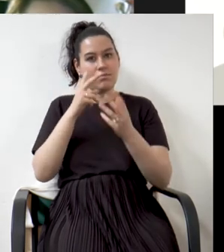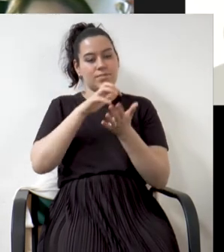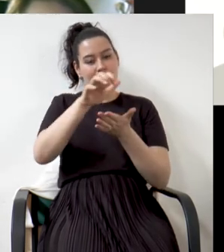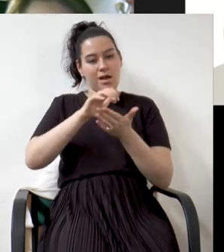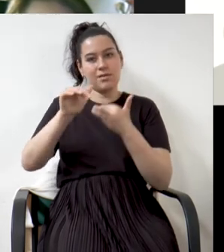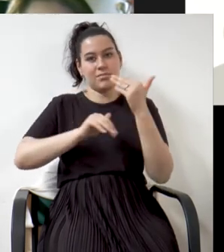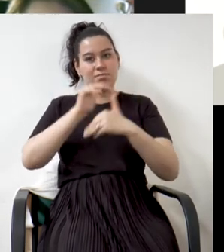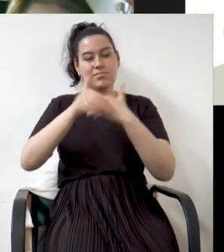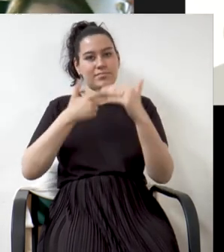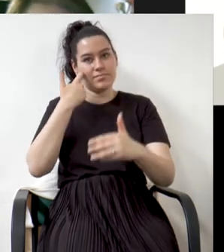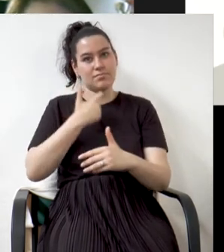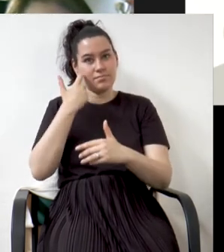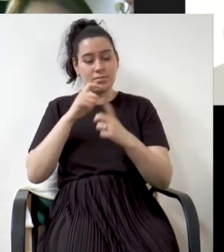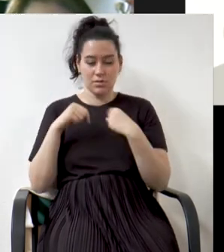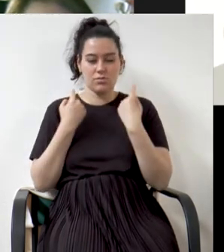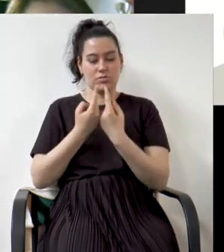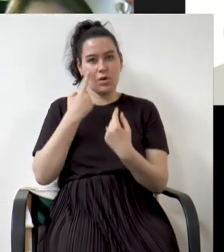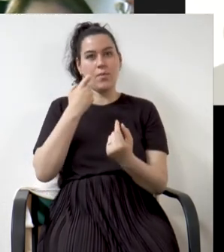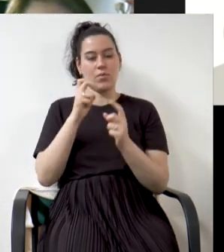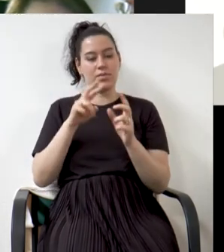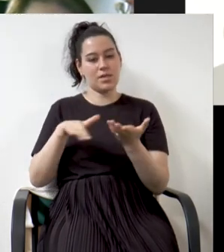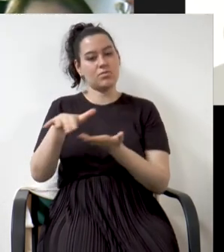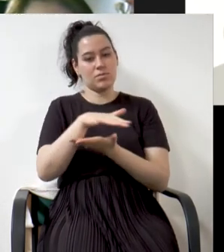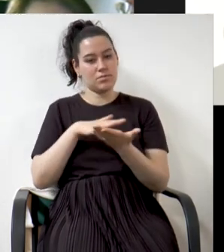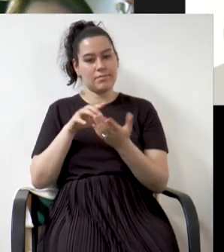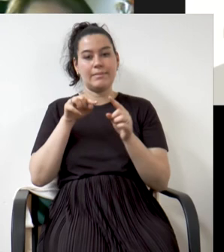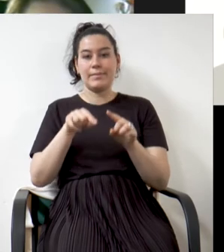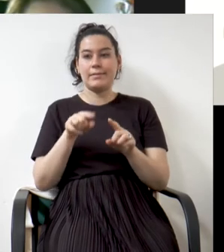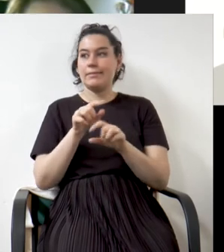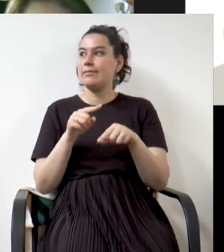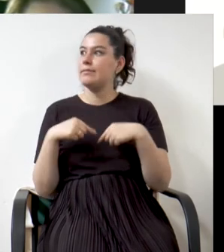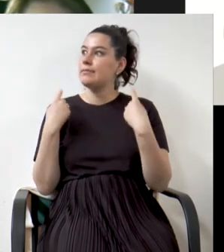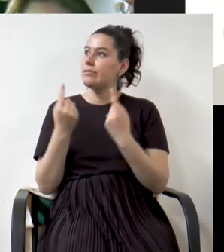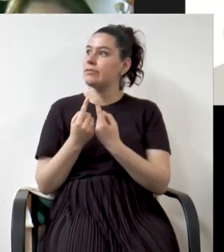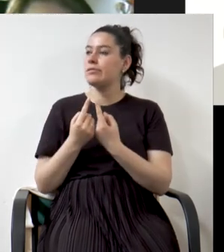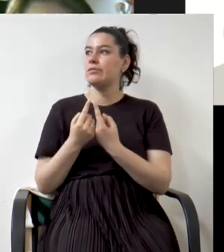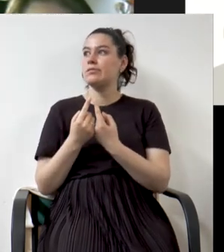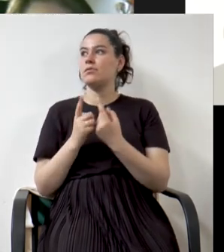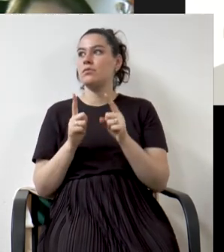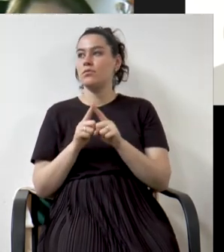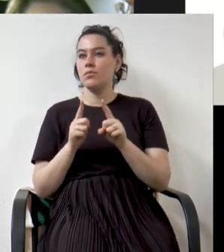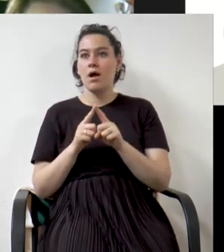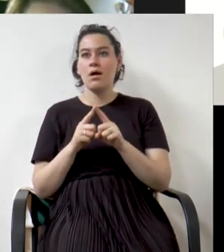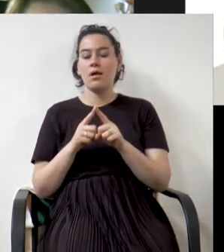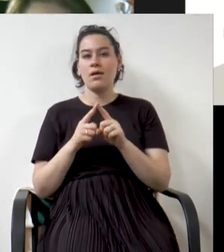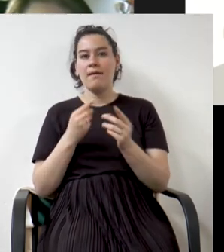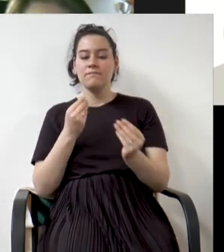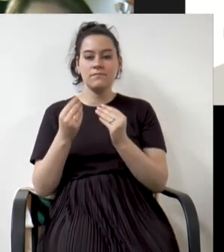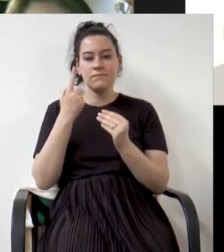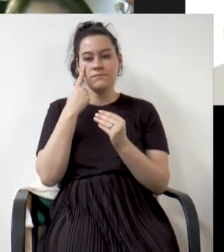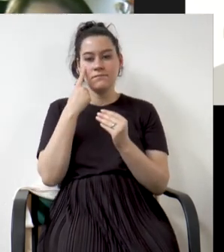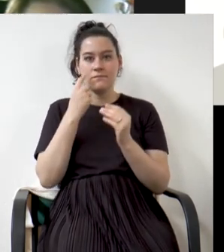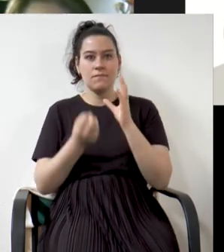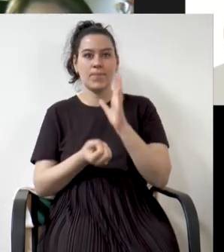desarrollo universitario. Y somos conscientes de eso, y no por eso tenemos que salir, y en eso hay que tener cuidado en cómo se implementa el